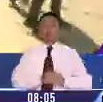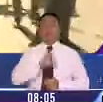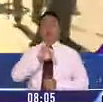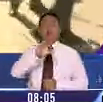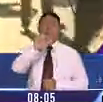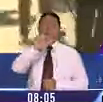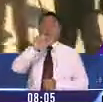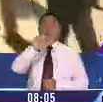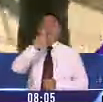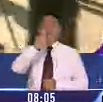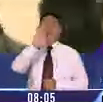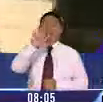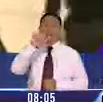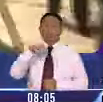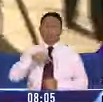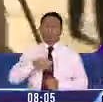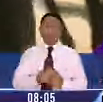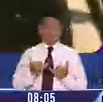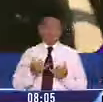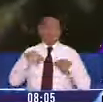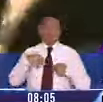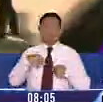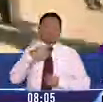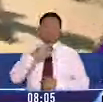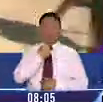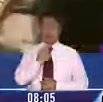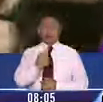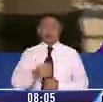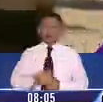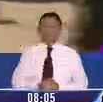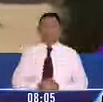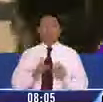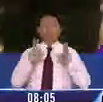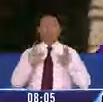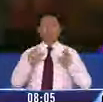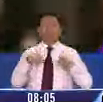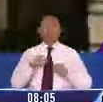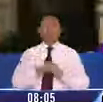Salinas, que en estos momentos se va a pronunciar acerca de las